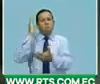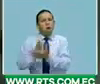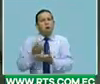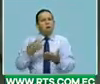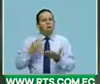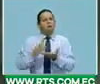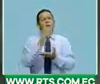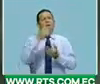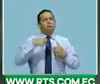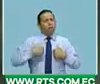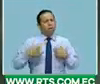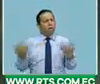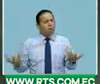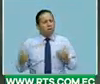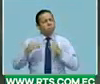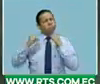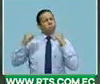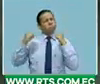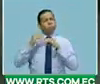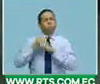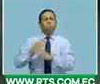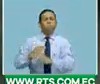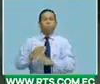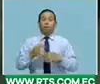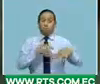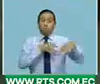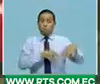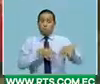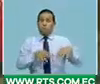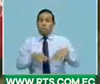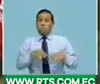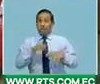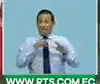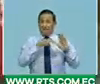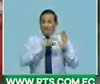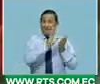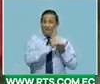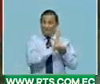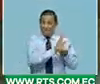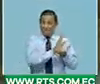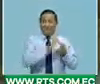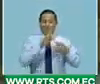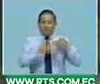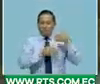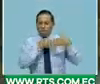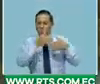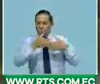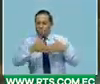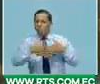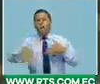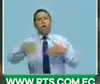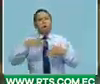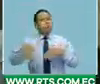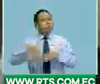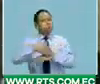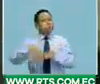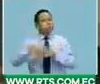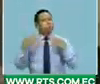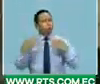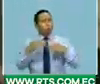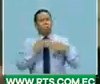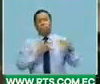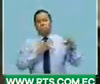Y es que durante el recorrido que inició en la Caja del Seguro, siguió por el Banco Central, la Avenida Guayaquil, todo estaba tranquilo.